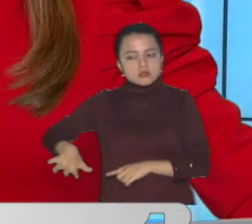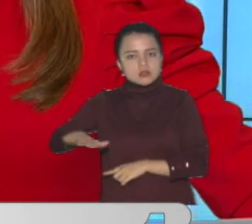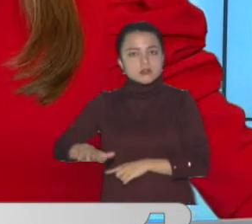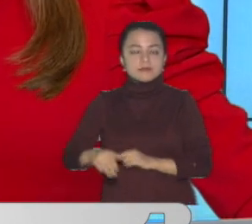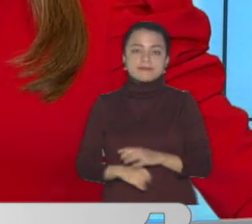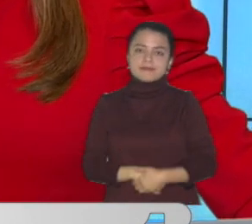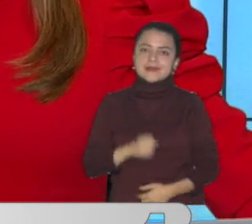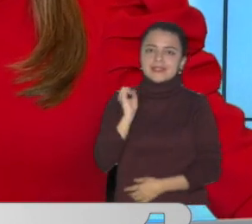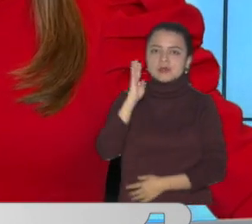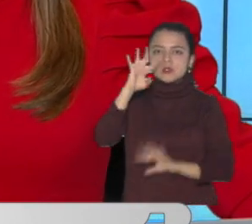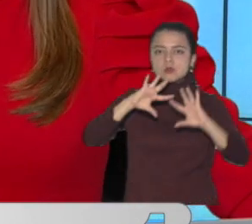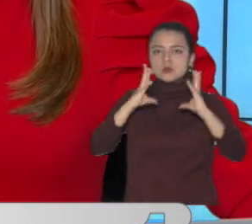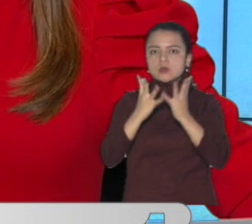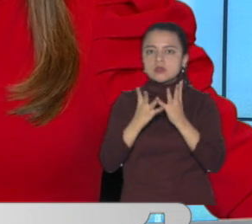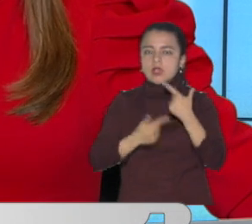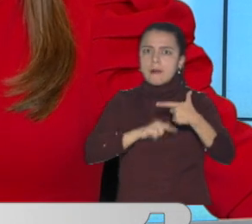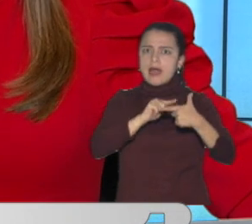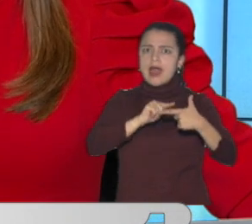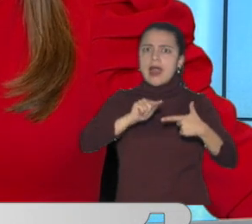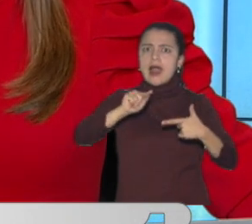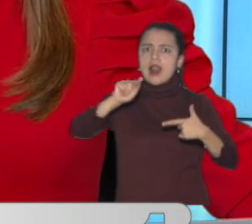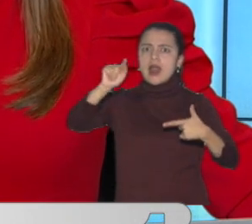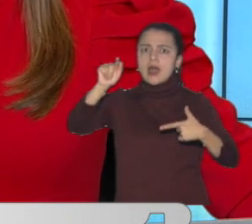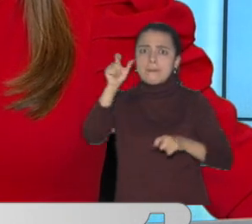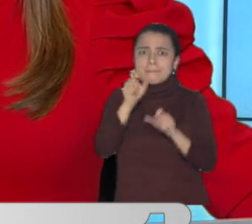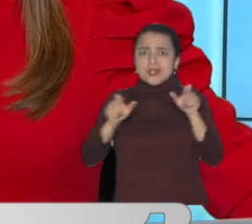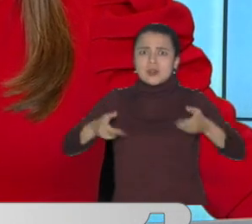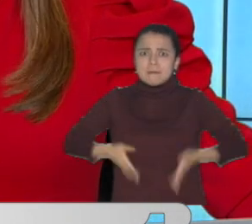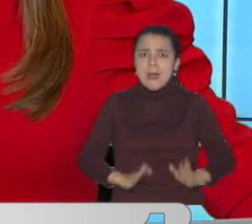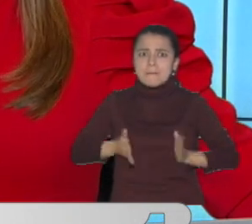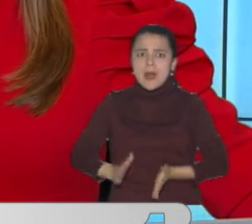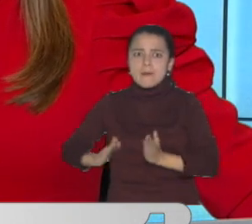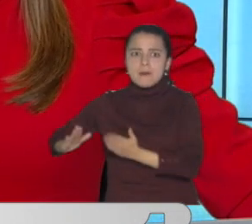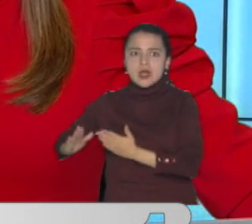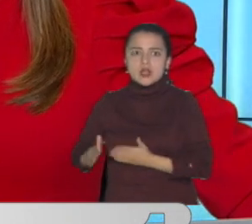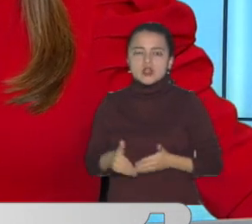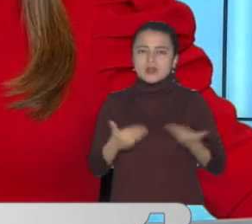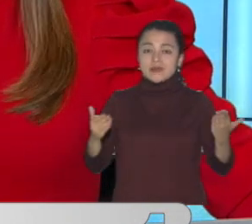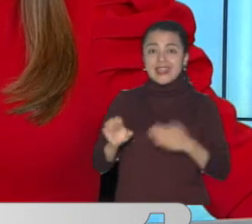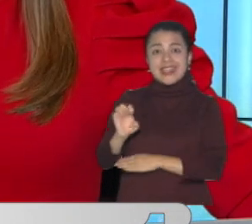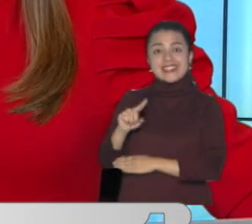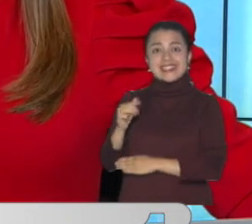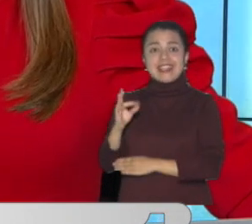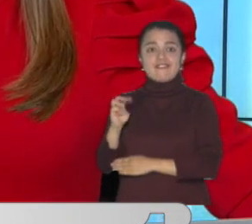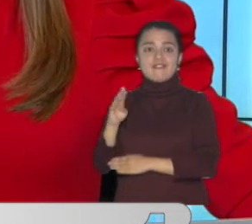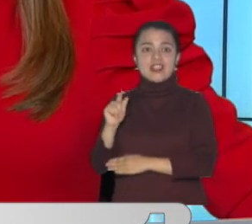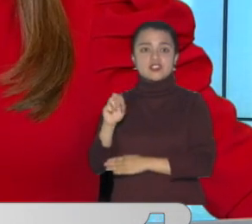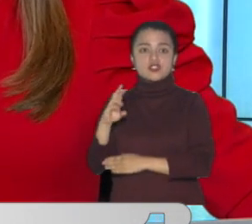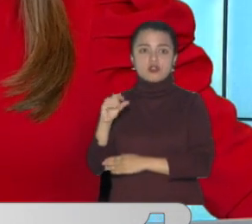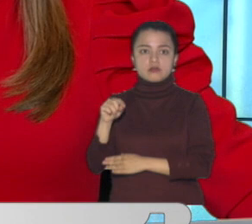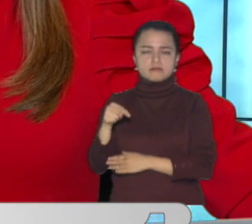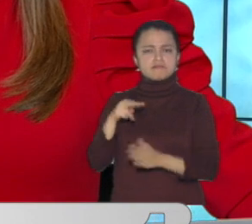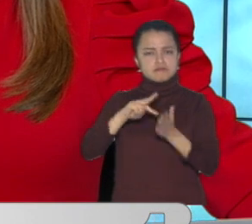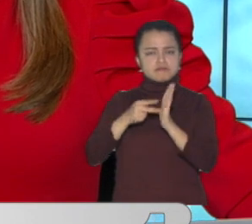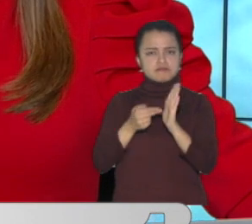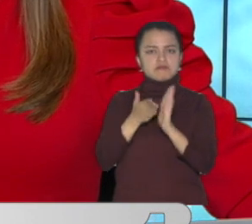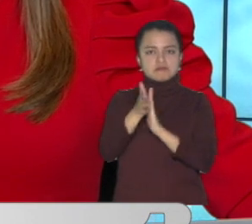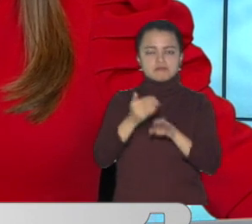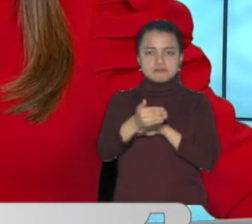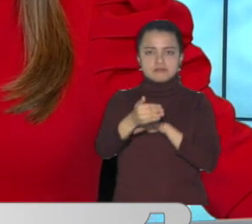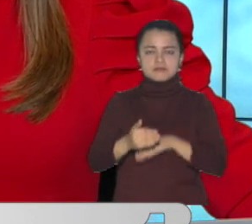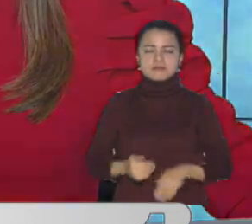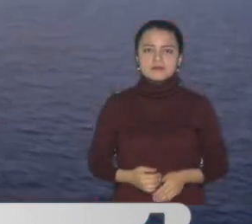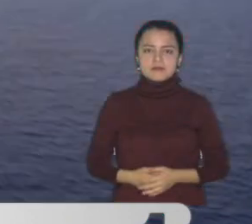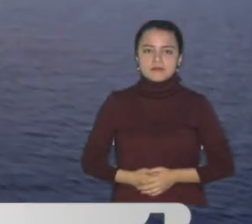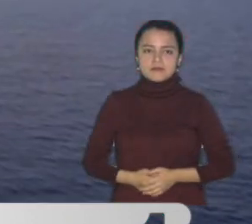Mundial recortó su pronóstico de crecimiento global y alertó del riesgo de estanflación. Las noticias del mundo en Noticentro 1